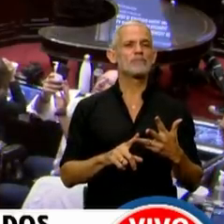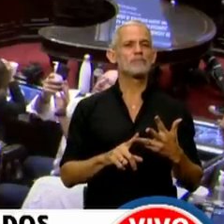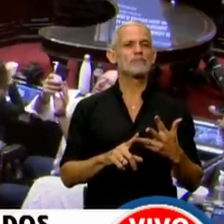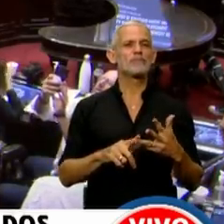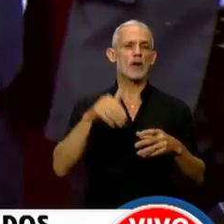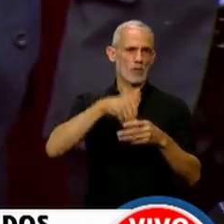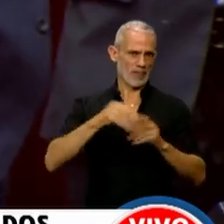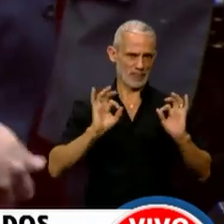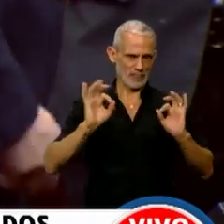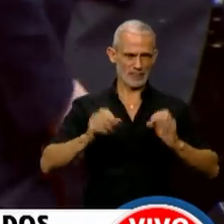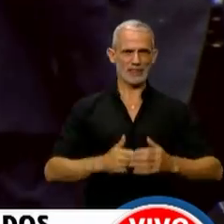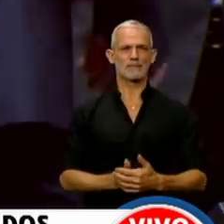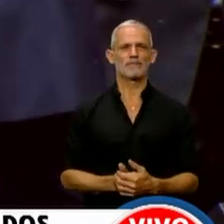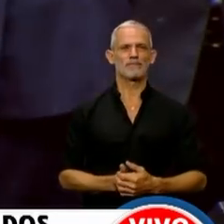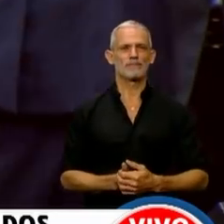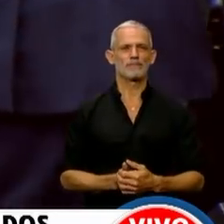abstención